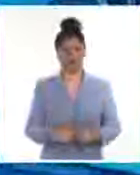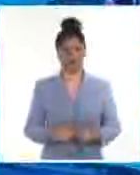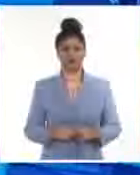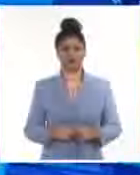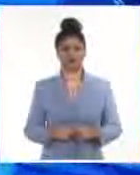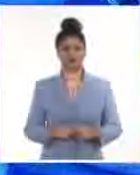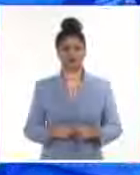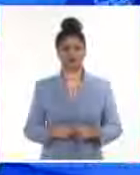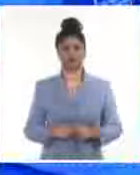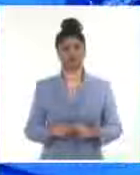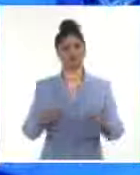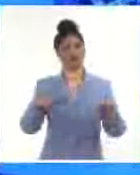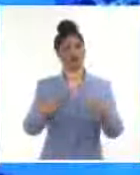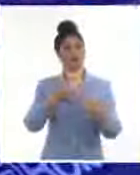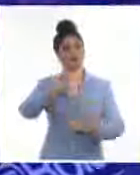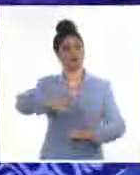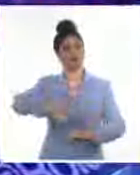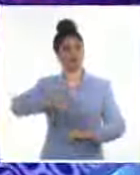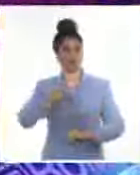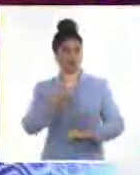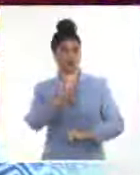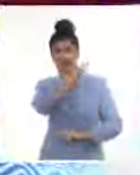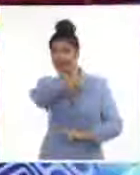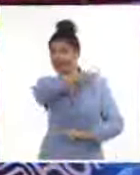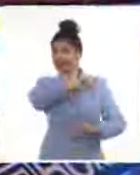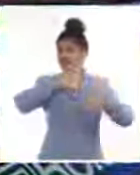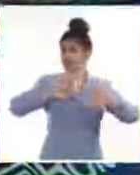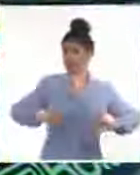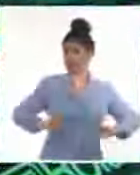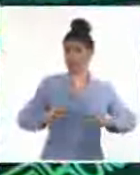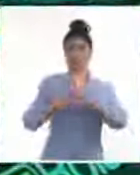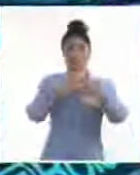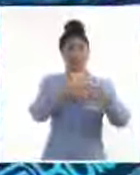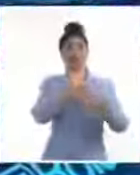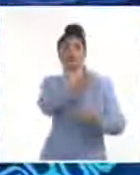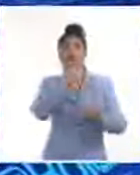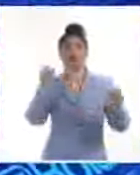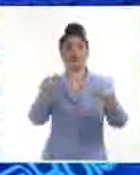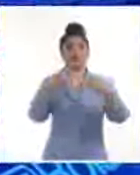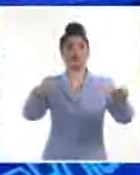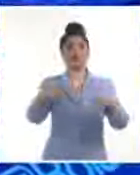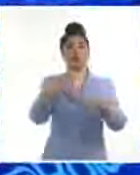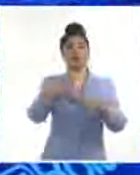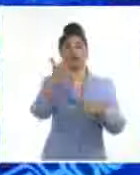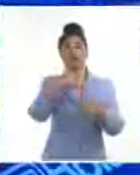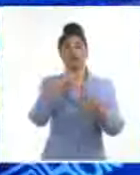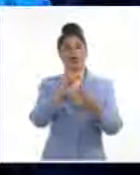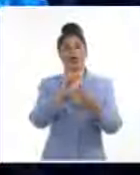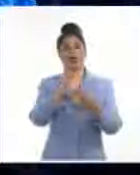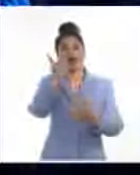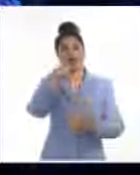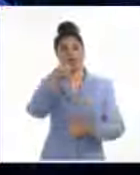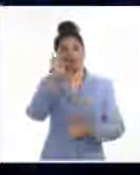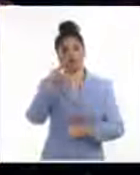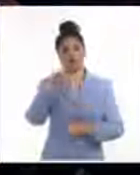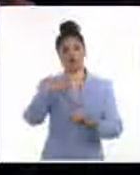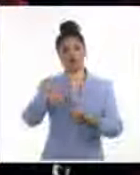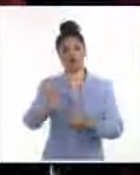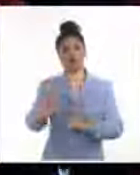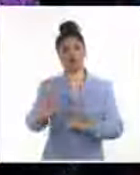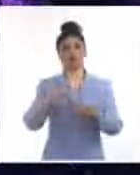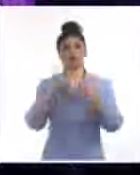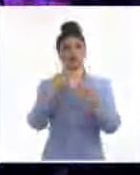colofón cultural de la actividad nocturna estuvo a cargo de Manolito Simonetti y su trabuco, quien puso a bailar a esta multitud que se